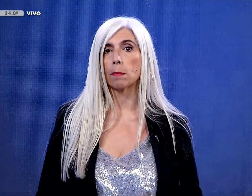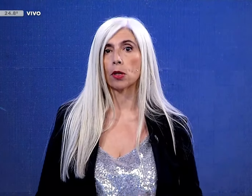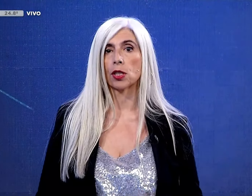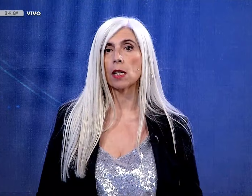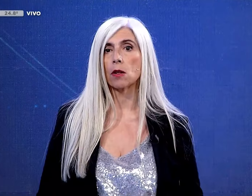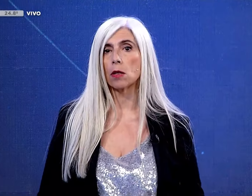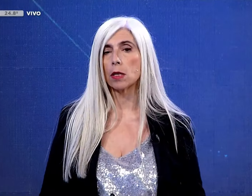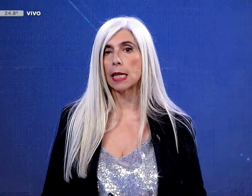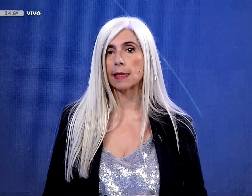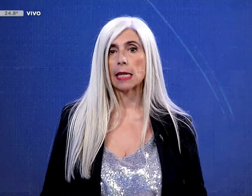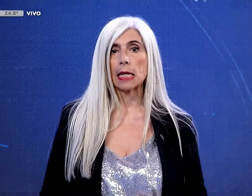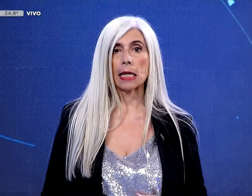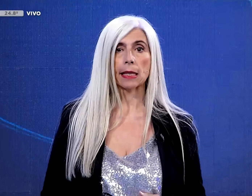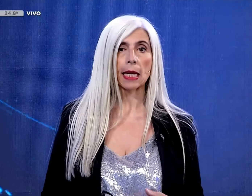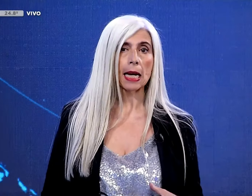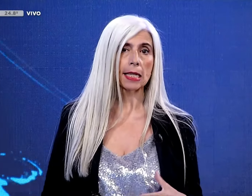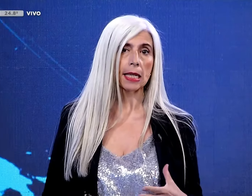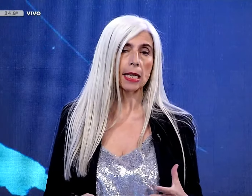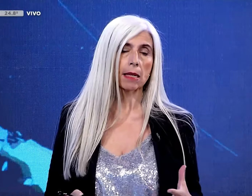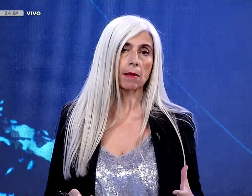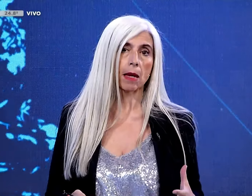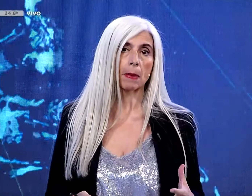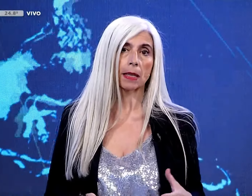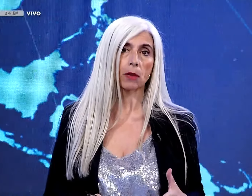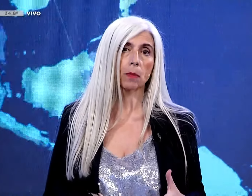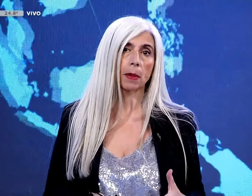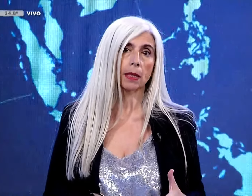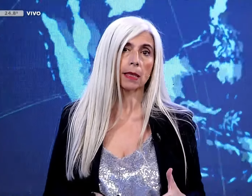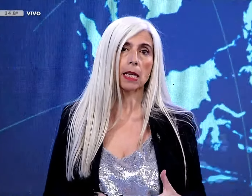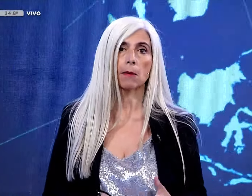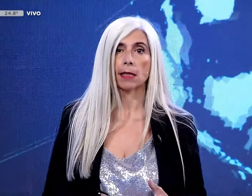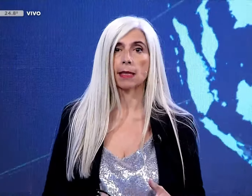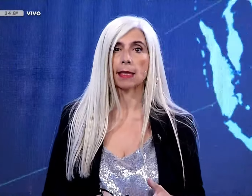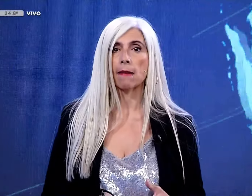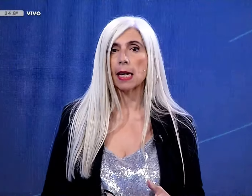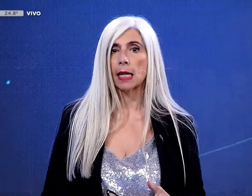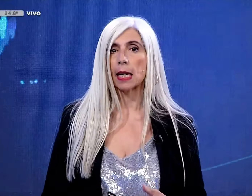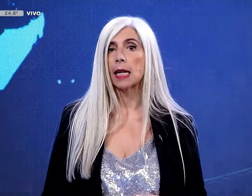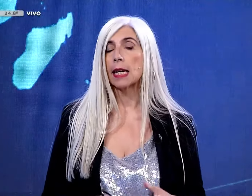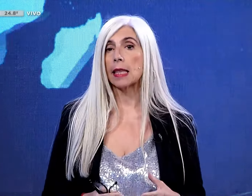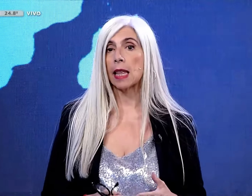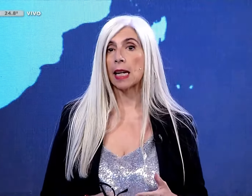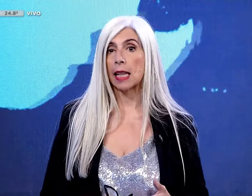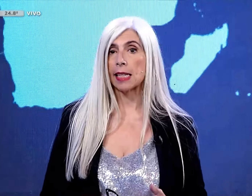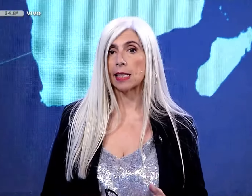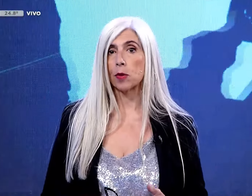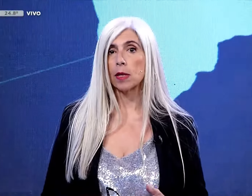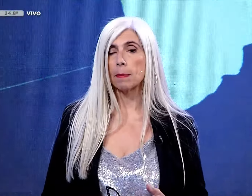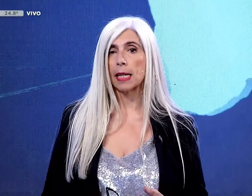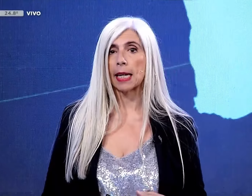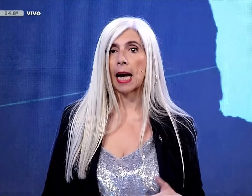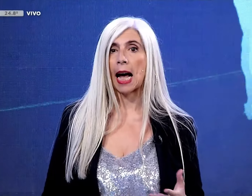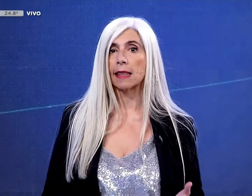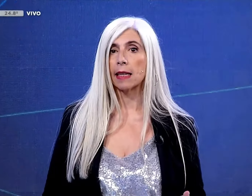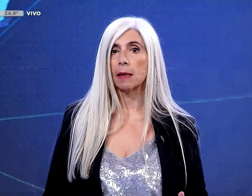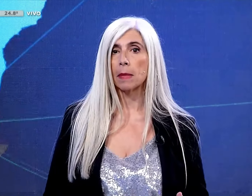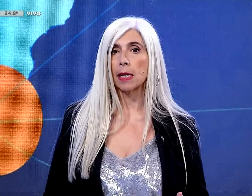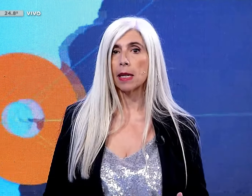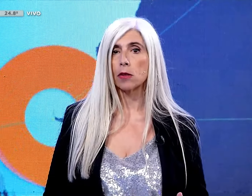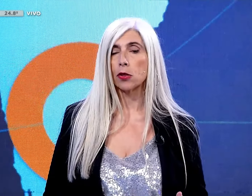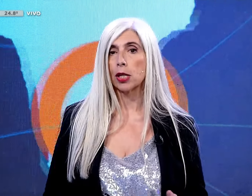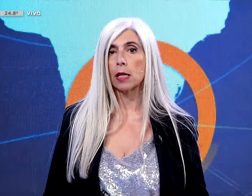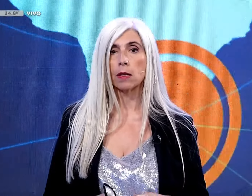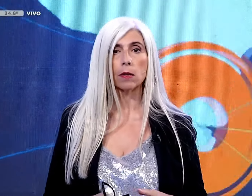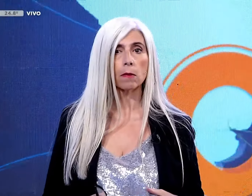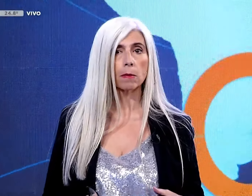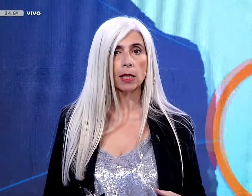público por 5 horas está allí despertando expectativas sabé que desde las 19 de mañana hasta la